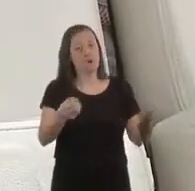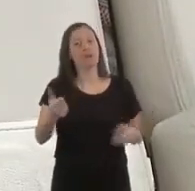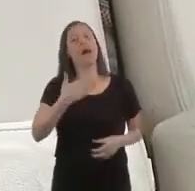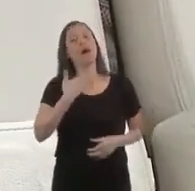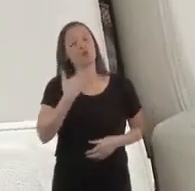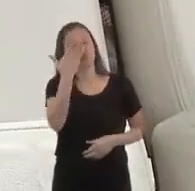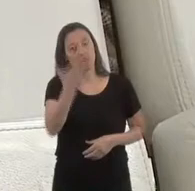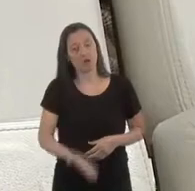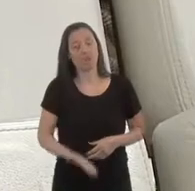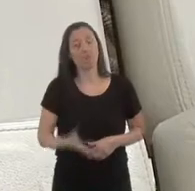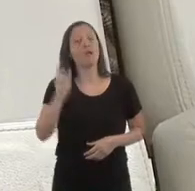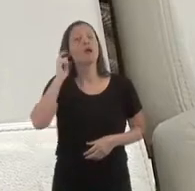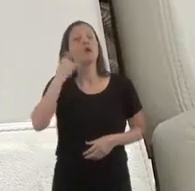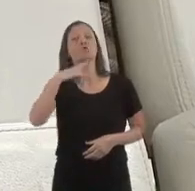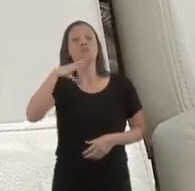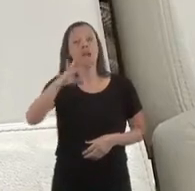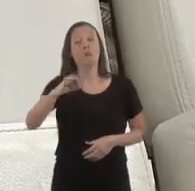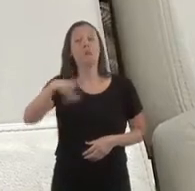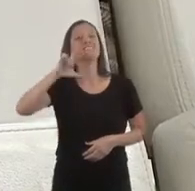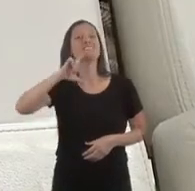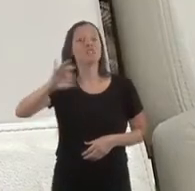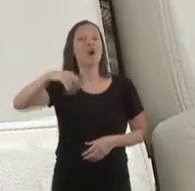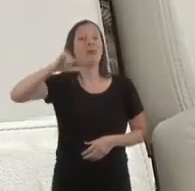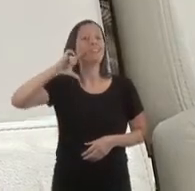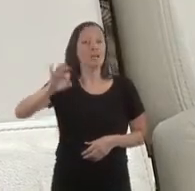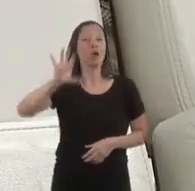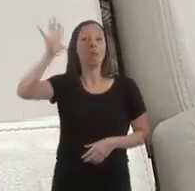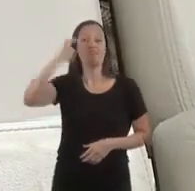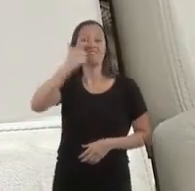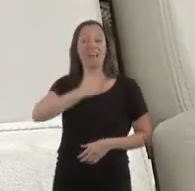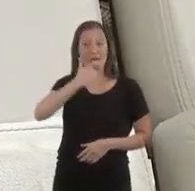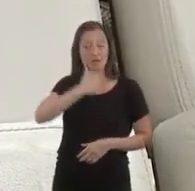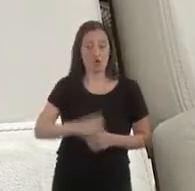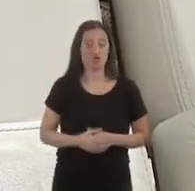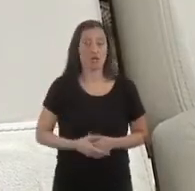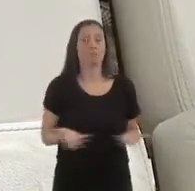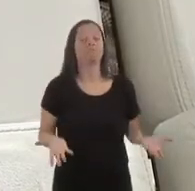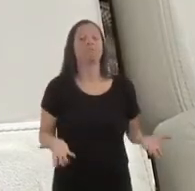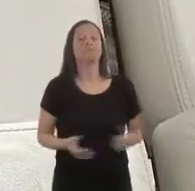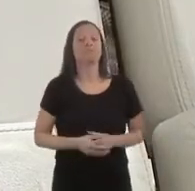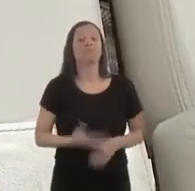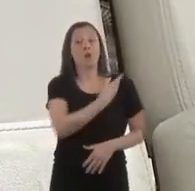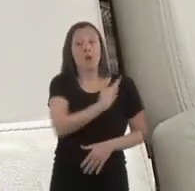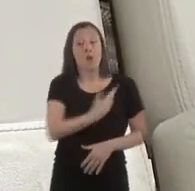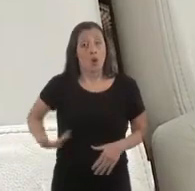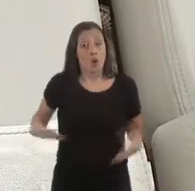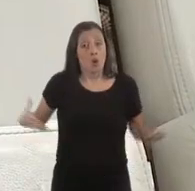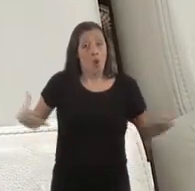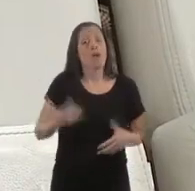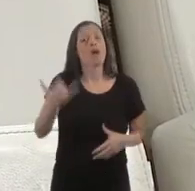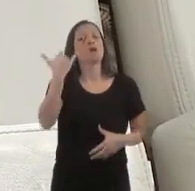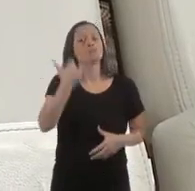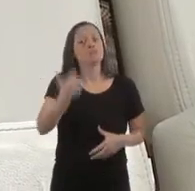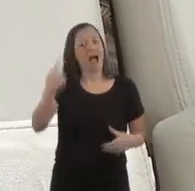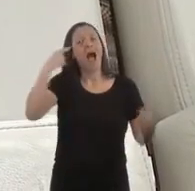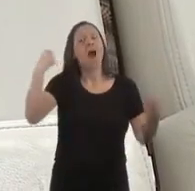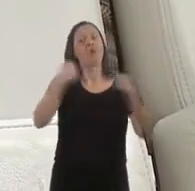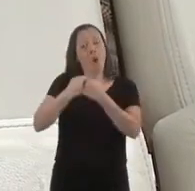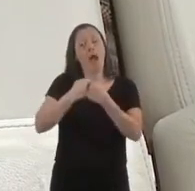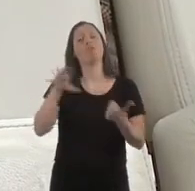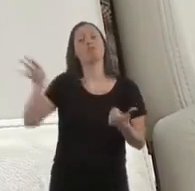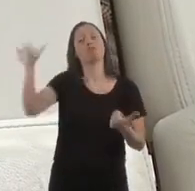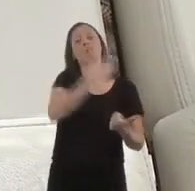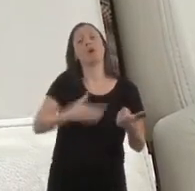Me alegro. Gustavo Buarab, Sitio Andino, Mendoza. Luego de que el gobierno acordara con